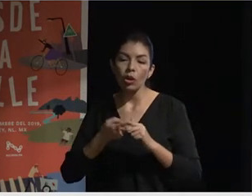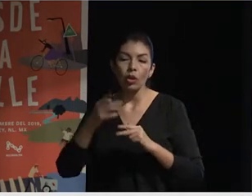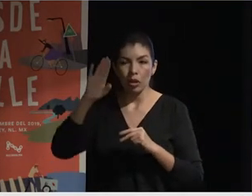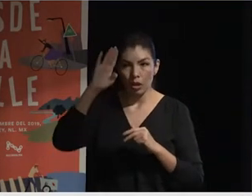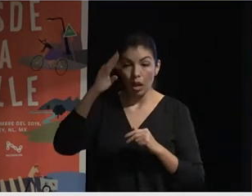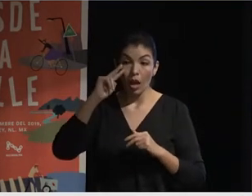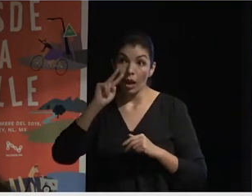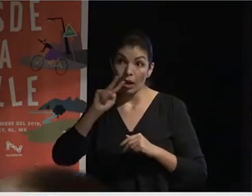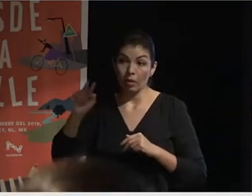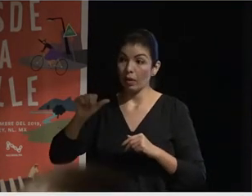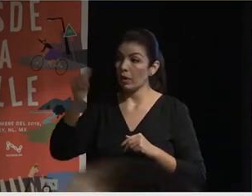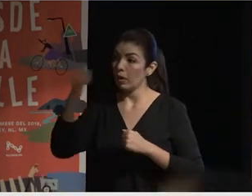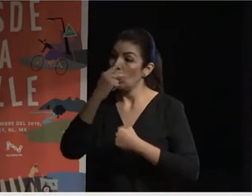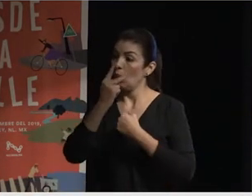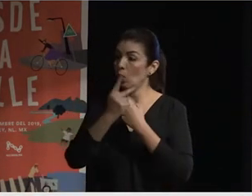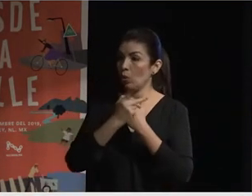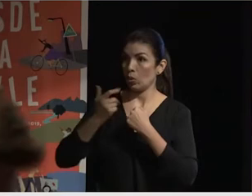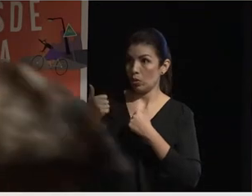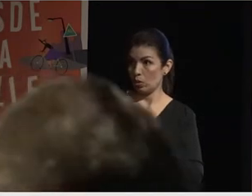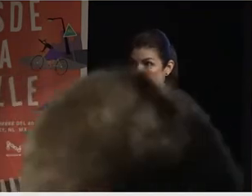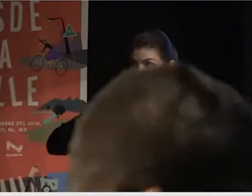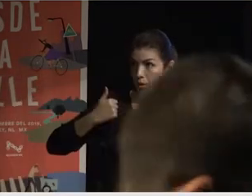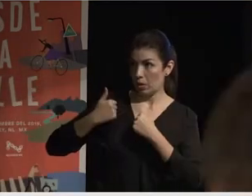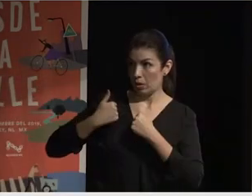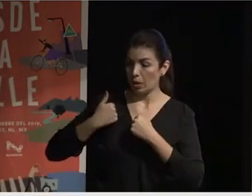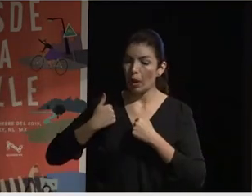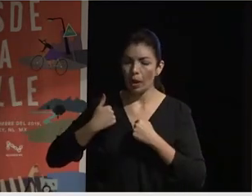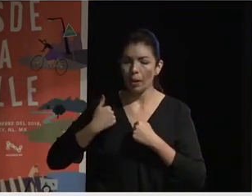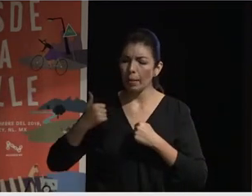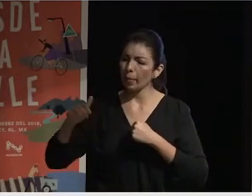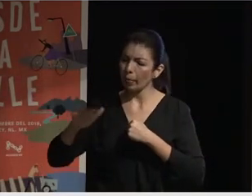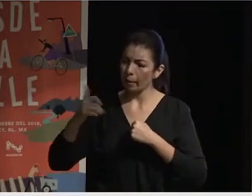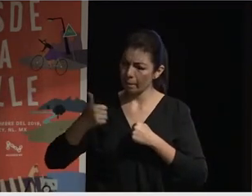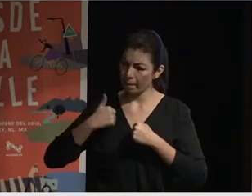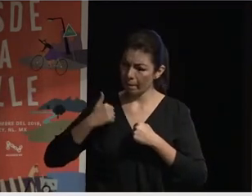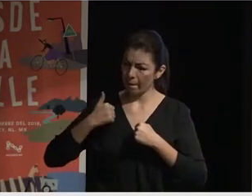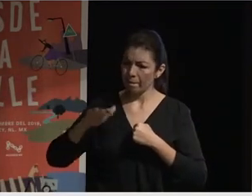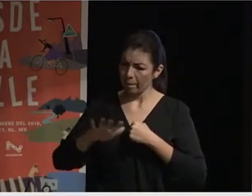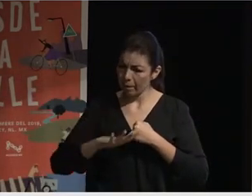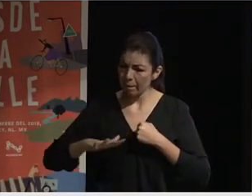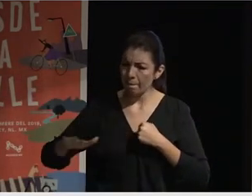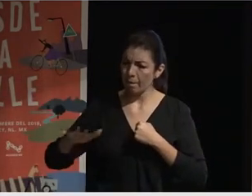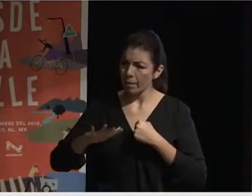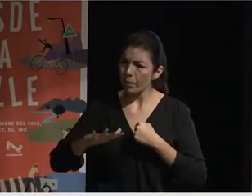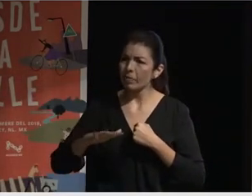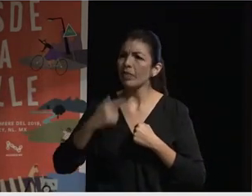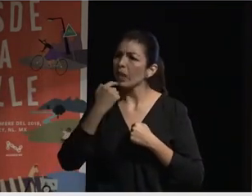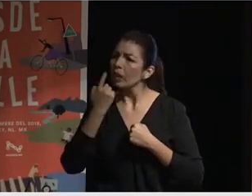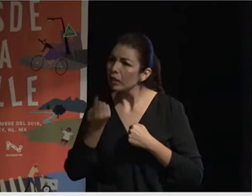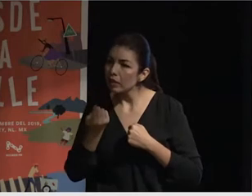importante, lo que pasa es que en la ciudad postindustrial las clases medias quieren hacer política, quieren amenidades urbanas,